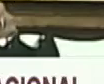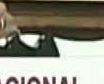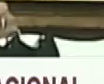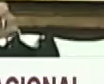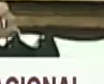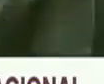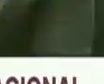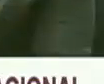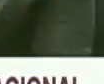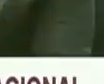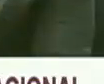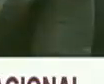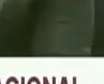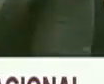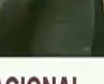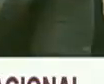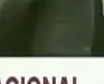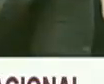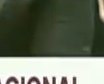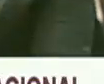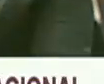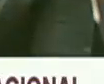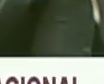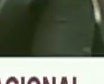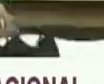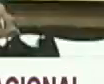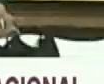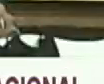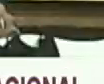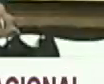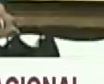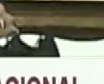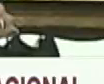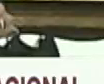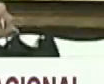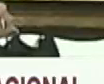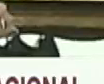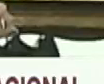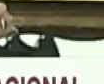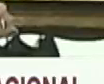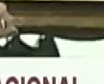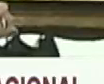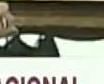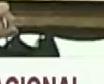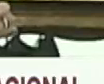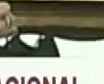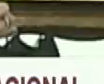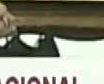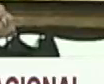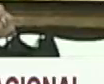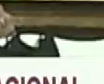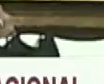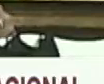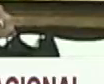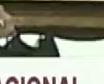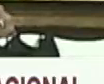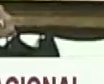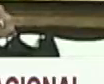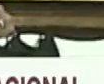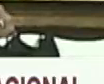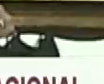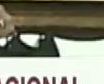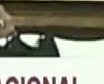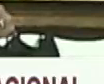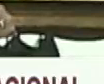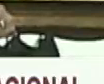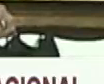Nos sentimos profundamente regocijados de que este sea el primer punto del orden del día de hoy y